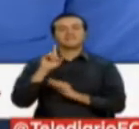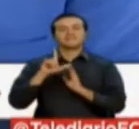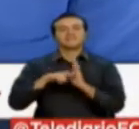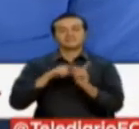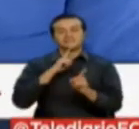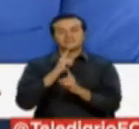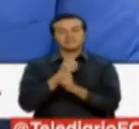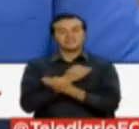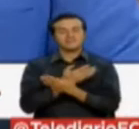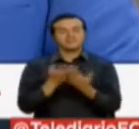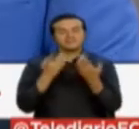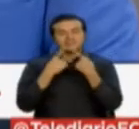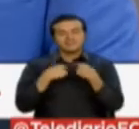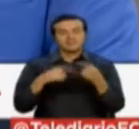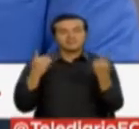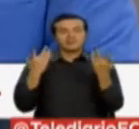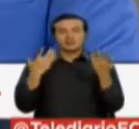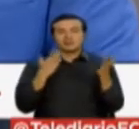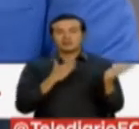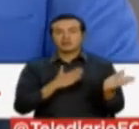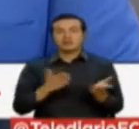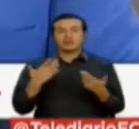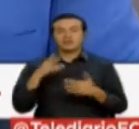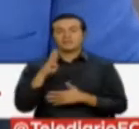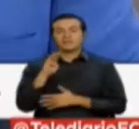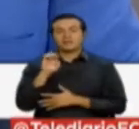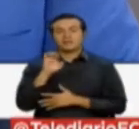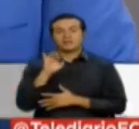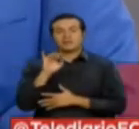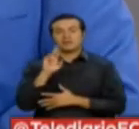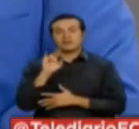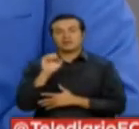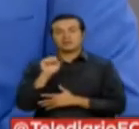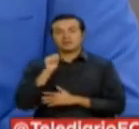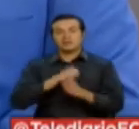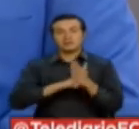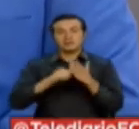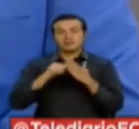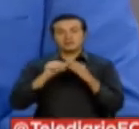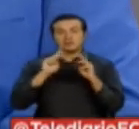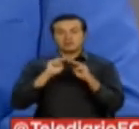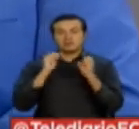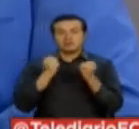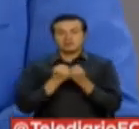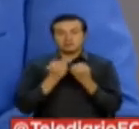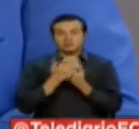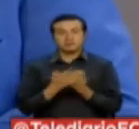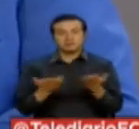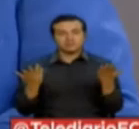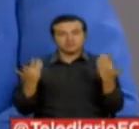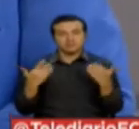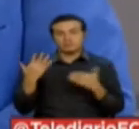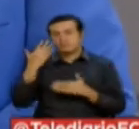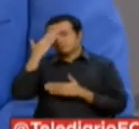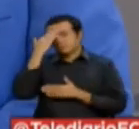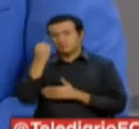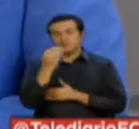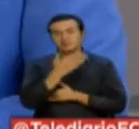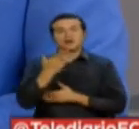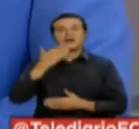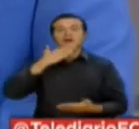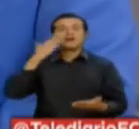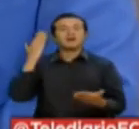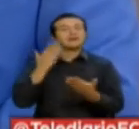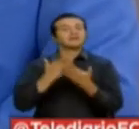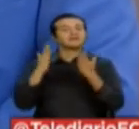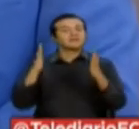7:32. Lo anunciado, se encuentra con nosotros Berenice Cordero, ministra de Inclusión Económica y Social. Buenos días, ministra. Gracias por